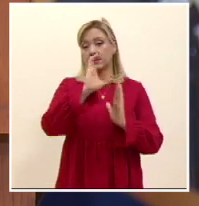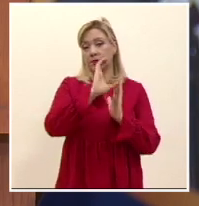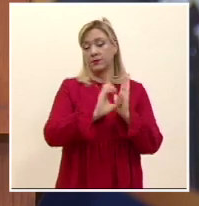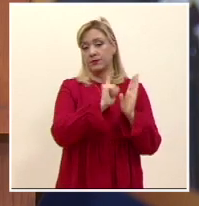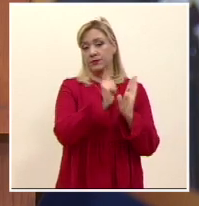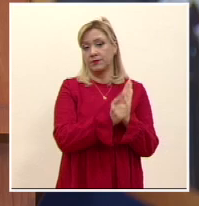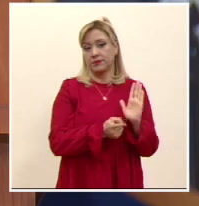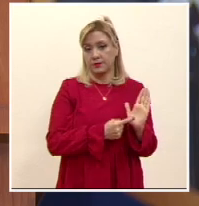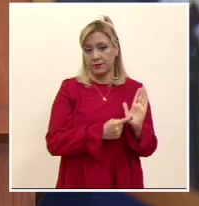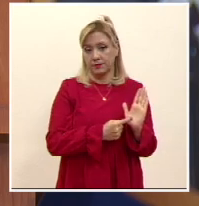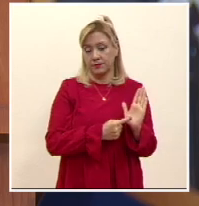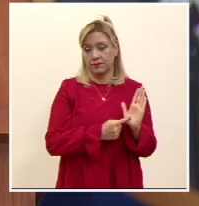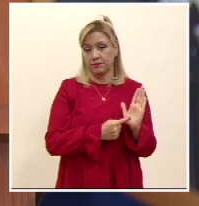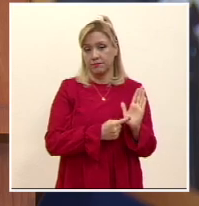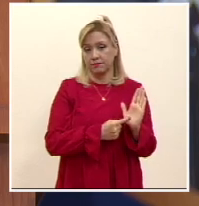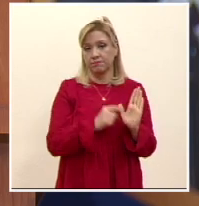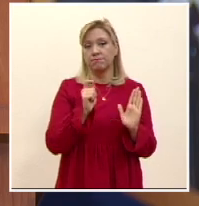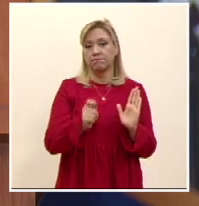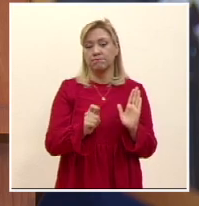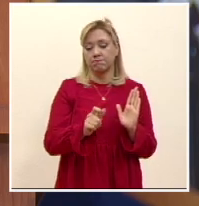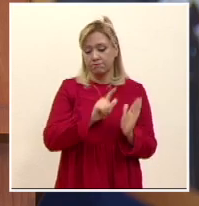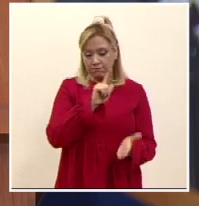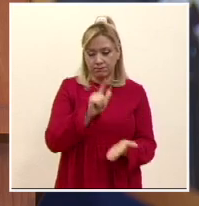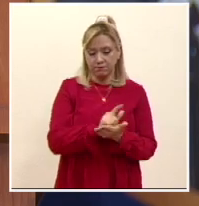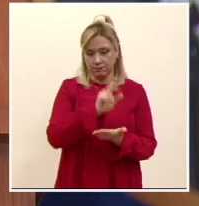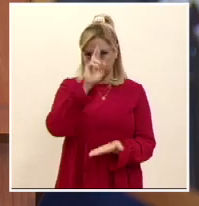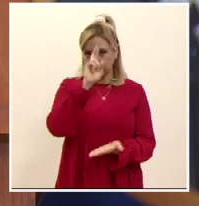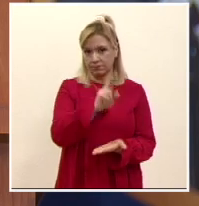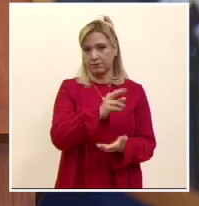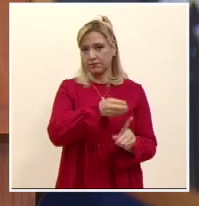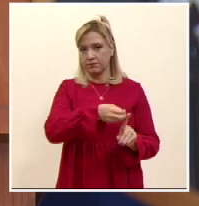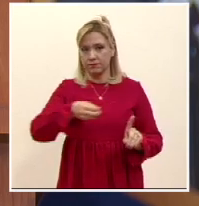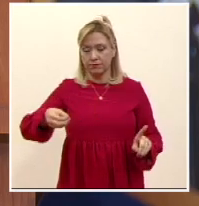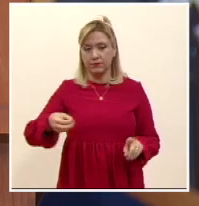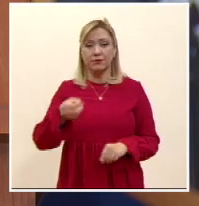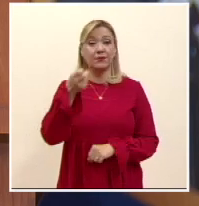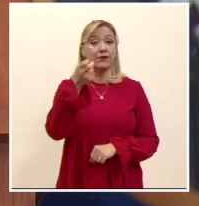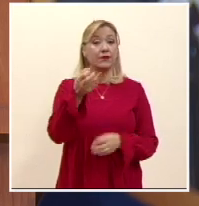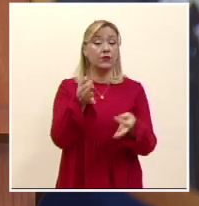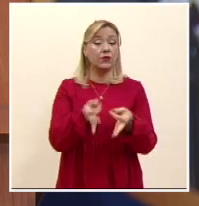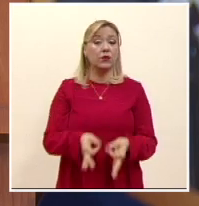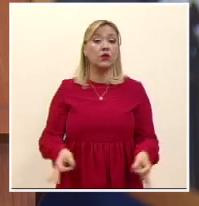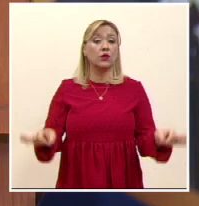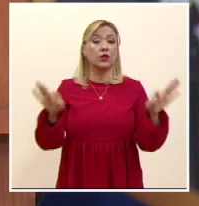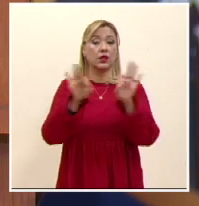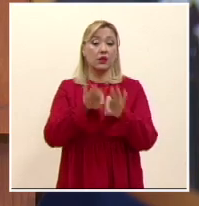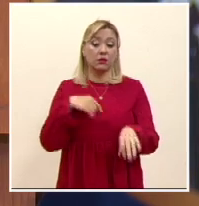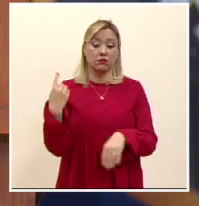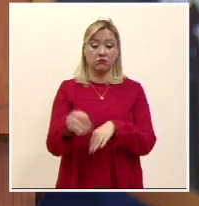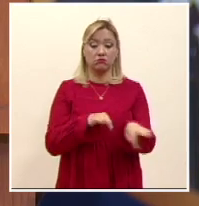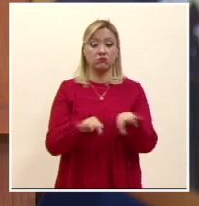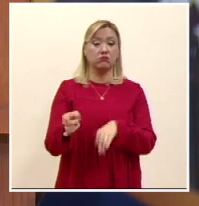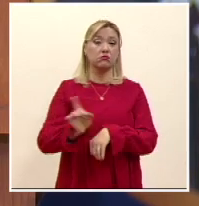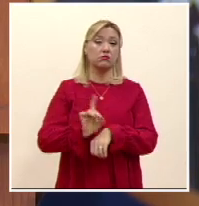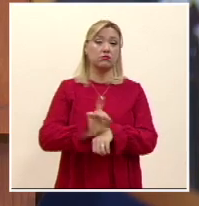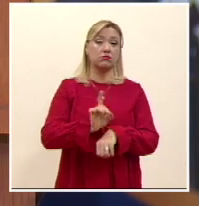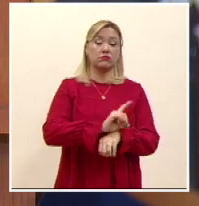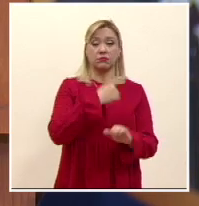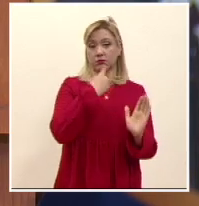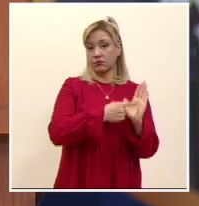y la plena vigencia del Estado de Derecho. Esa tan relevante es nuestra tarea y nuestra misión